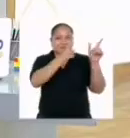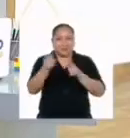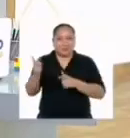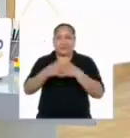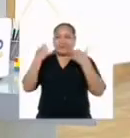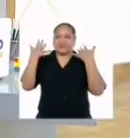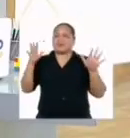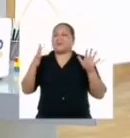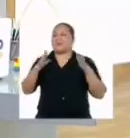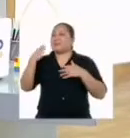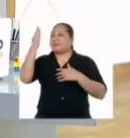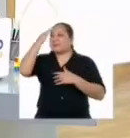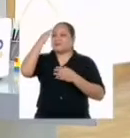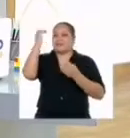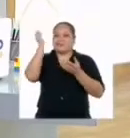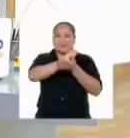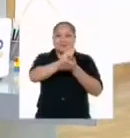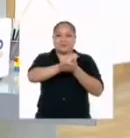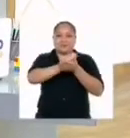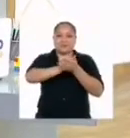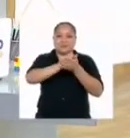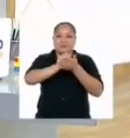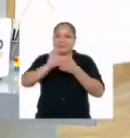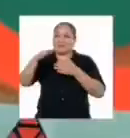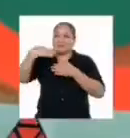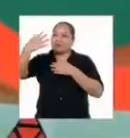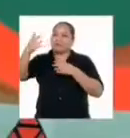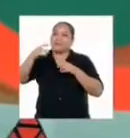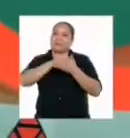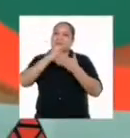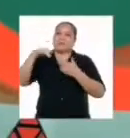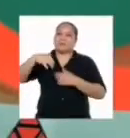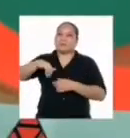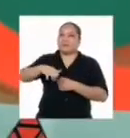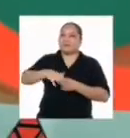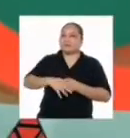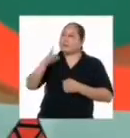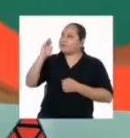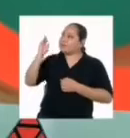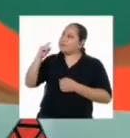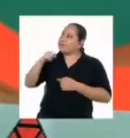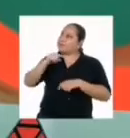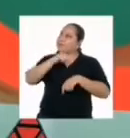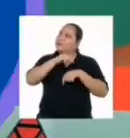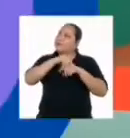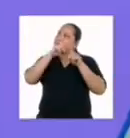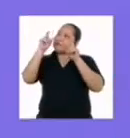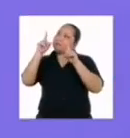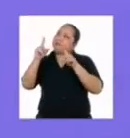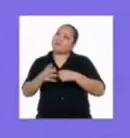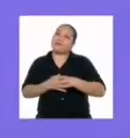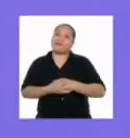¡Listo! Ahora ya sé cómo tomar apuntes en los siguientes programas. Profesora, bloque de preguntas.